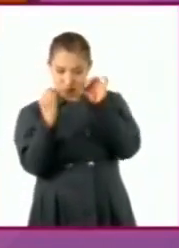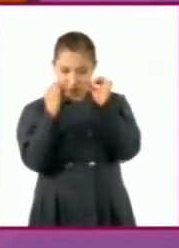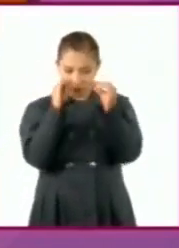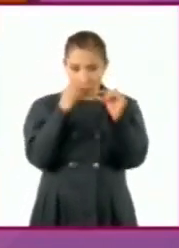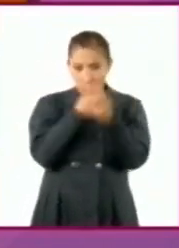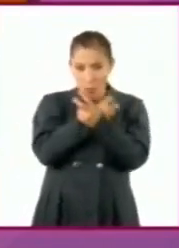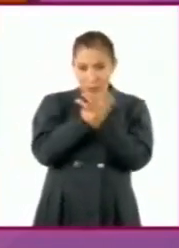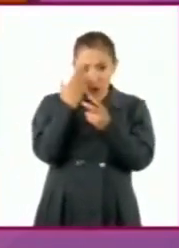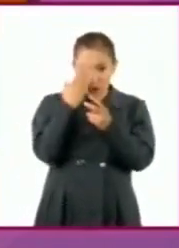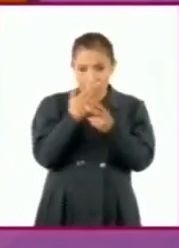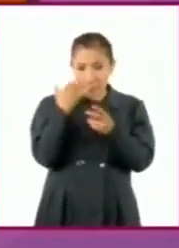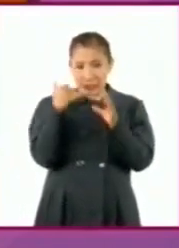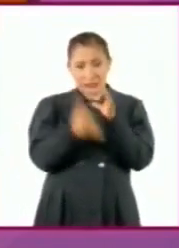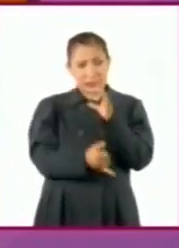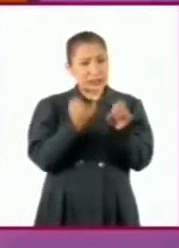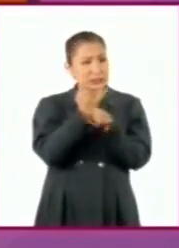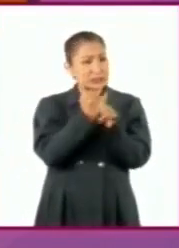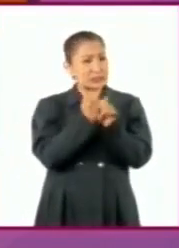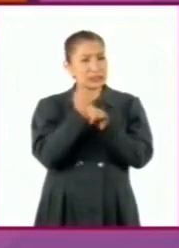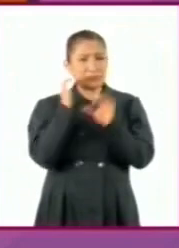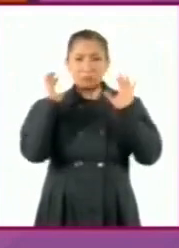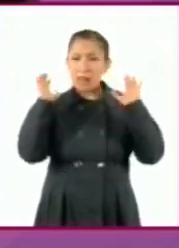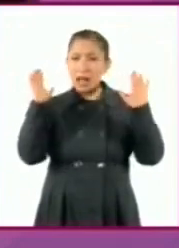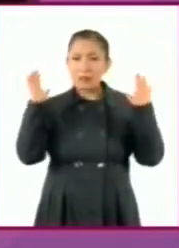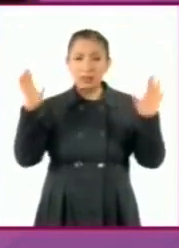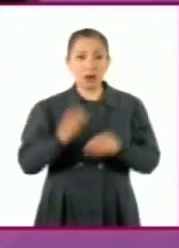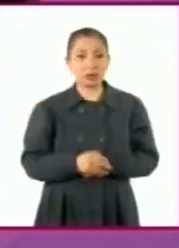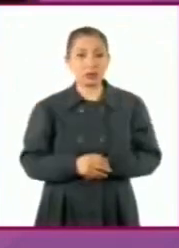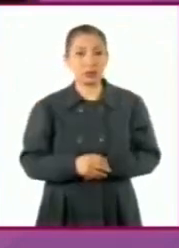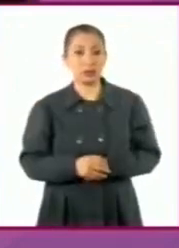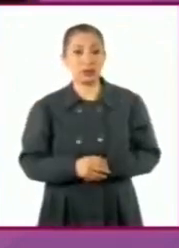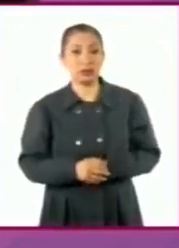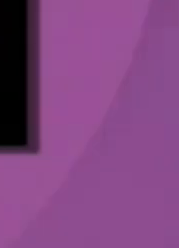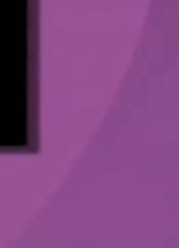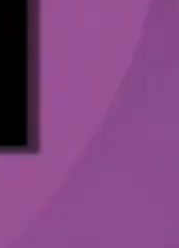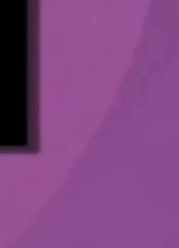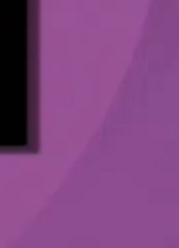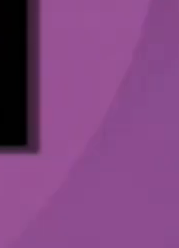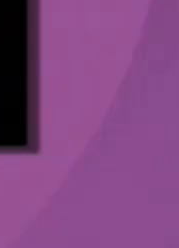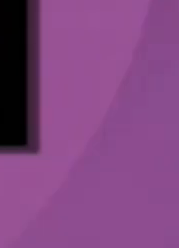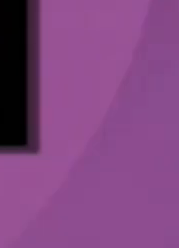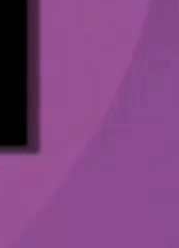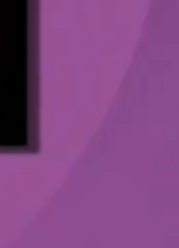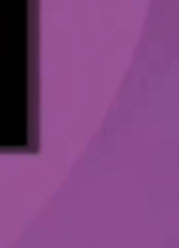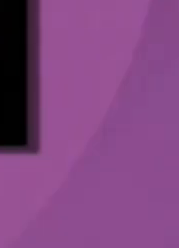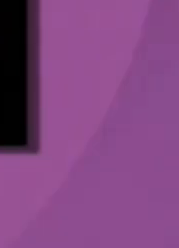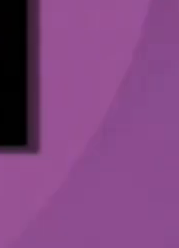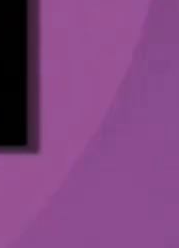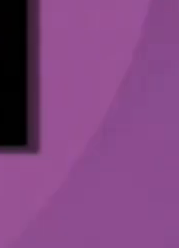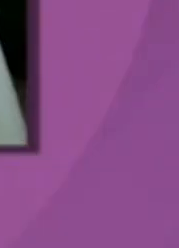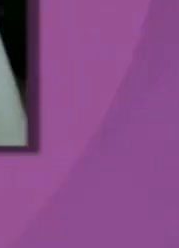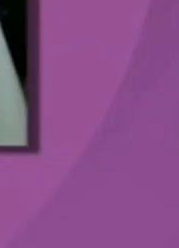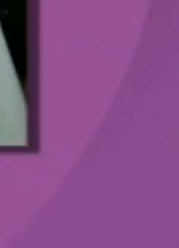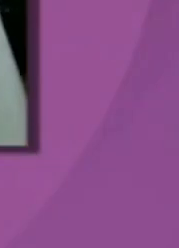de vida. Los primeros mesoamericanos comenzaron la domesticación del guajolote y el perro hace 5.000 años.